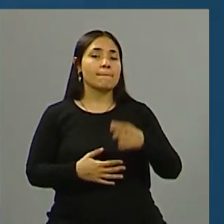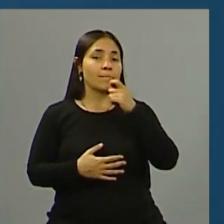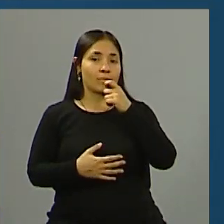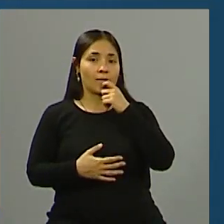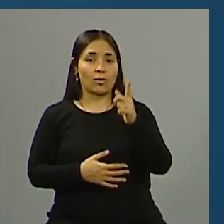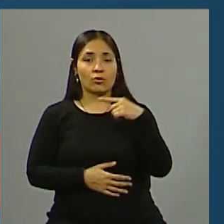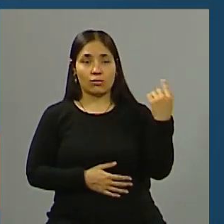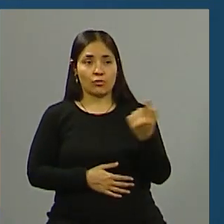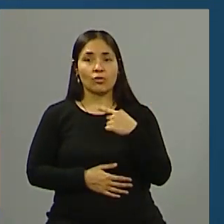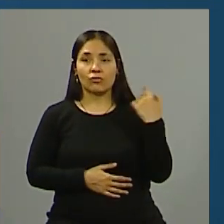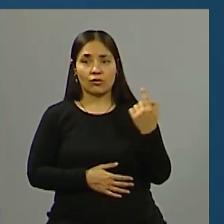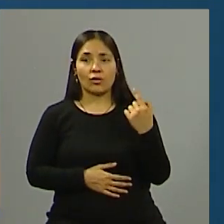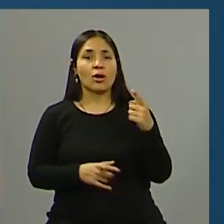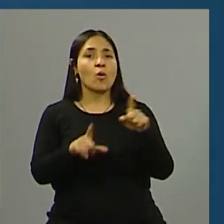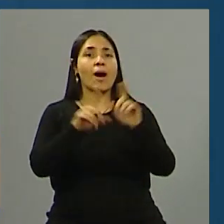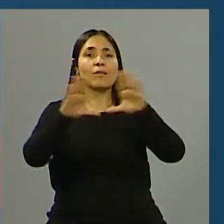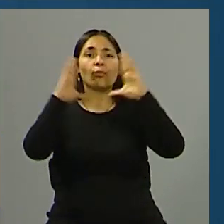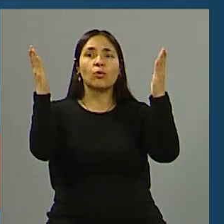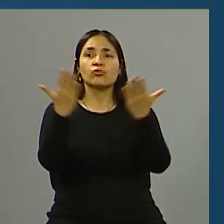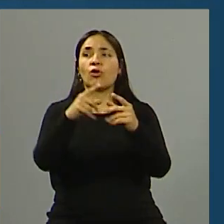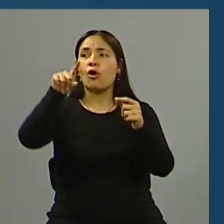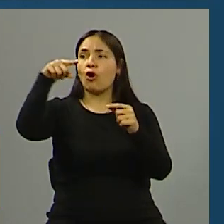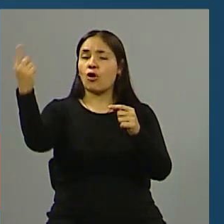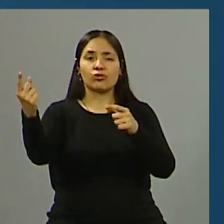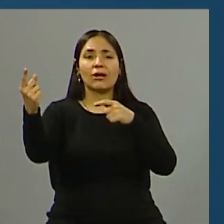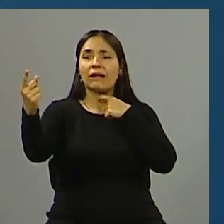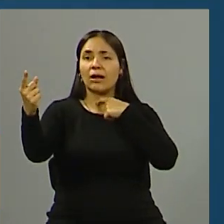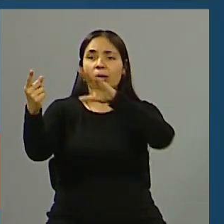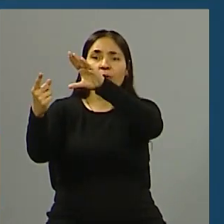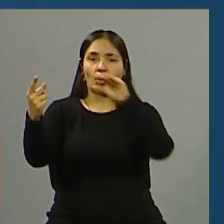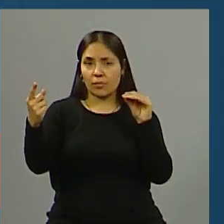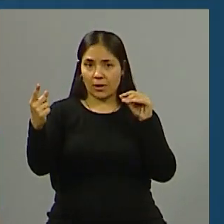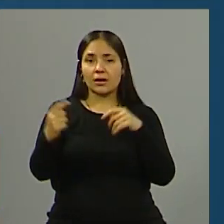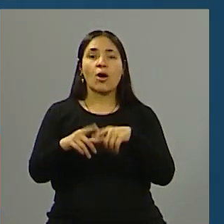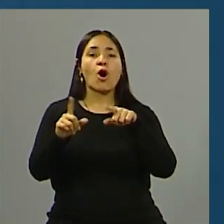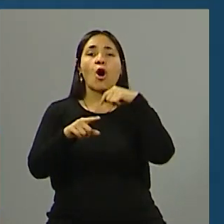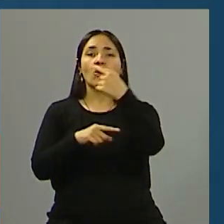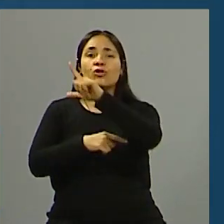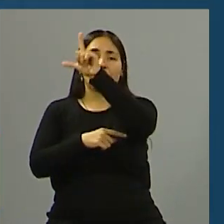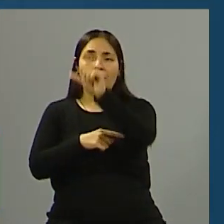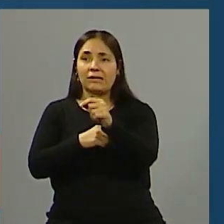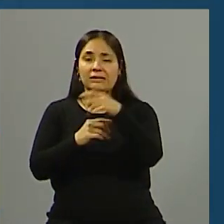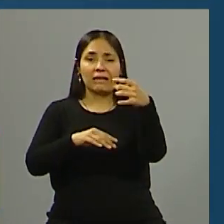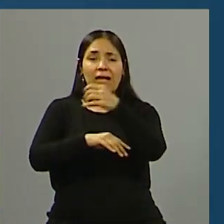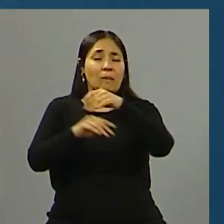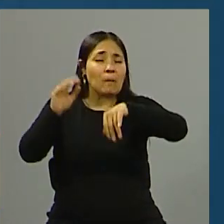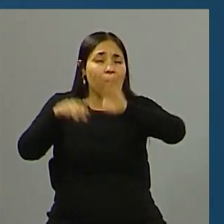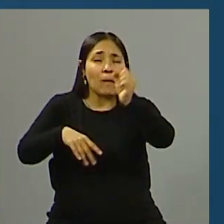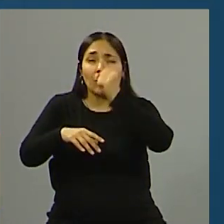a lo que sucede en otras partes del mundo. De hecho, en otras partes del mundo el tren es vital, ¿no? Por eso la importancia que hay que